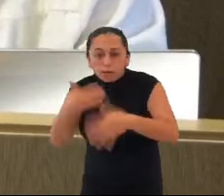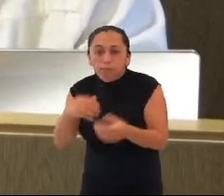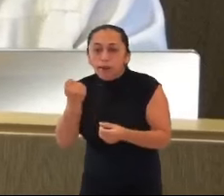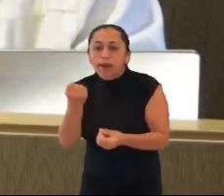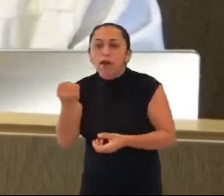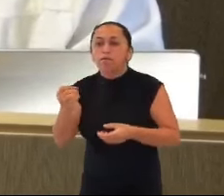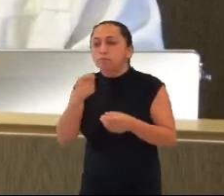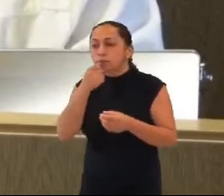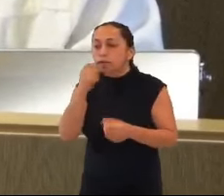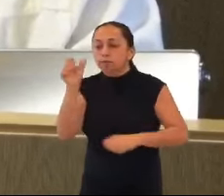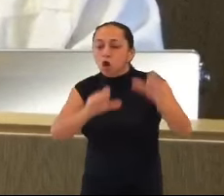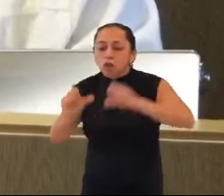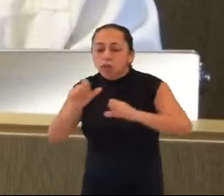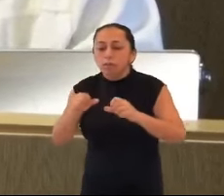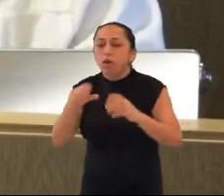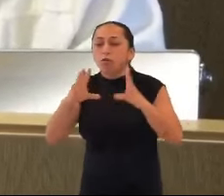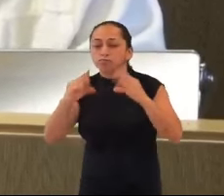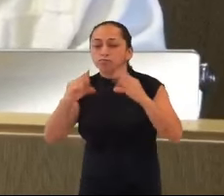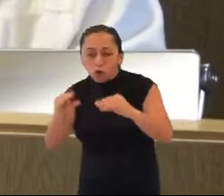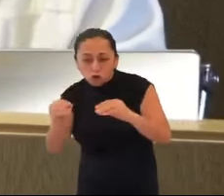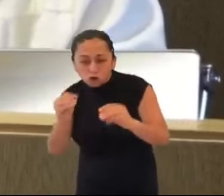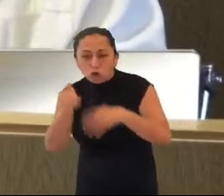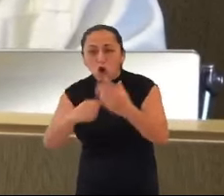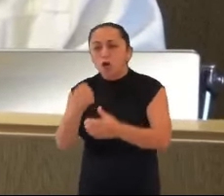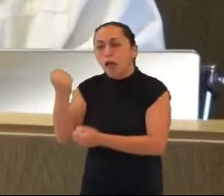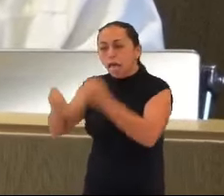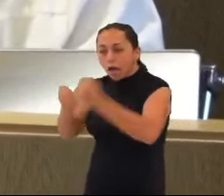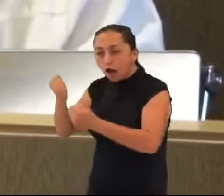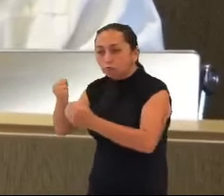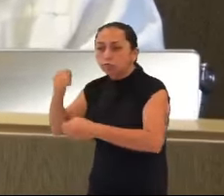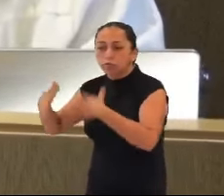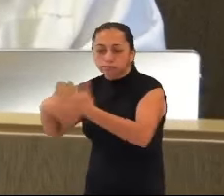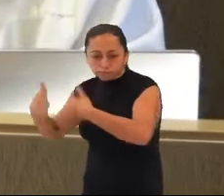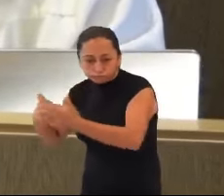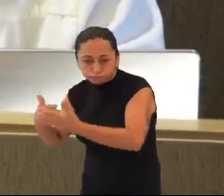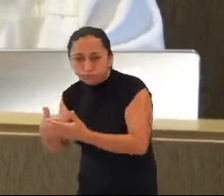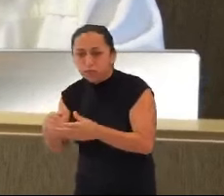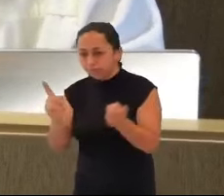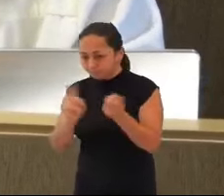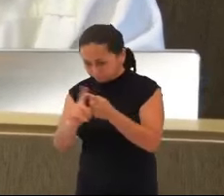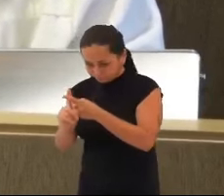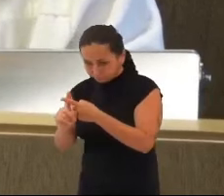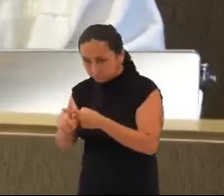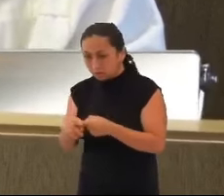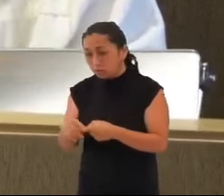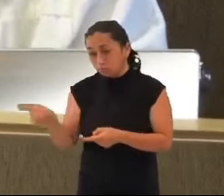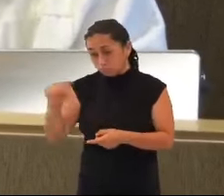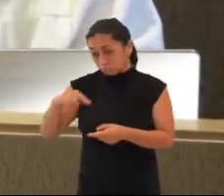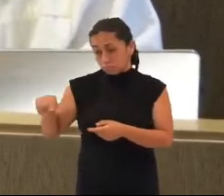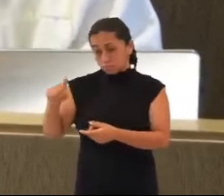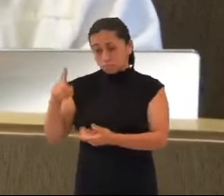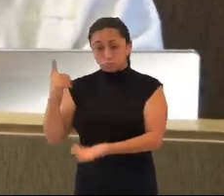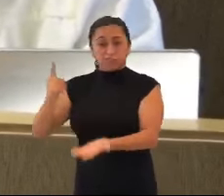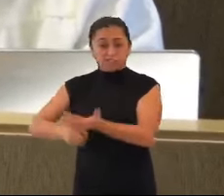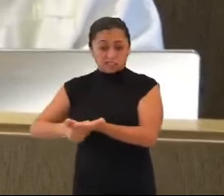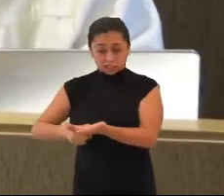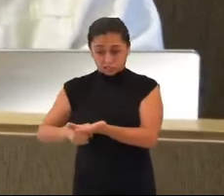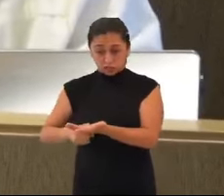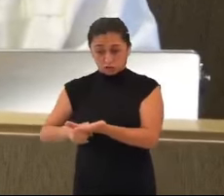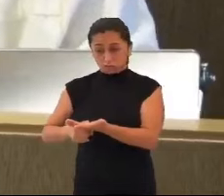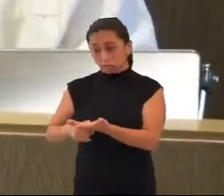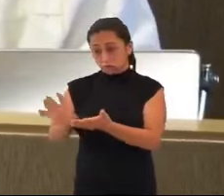colchones y para la industria automotriz, decidió, luego de haber amasado fortunas, como denuncian los